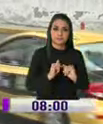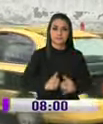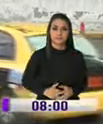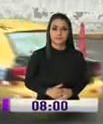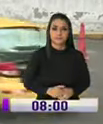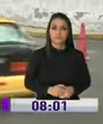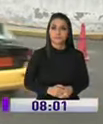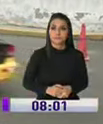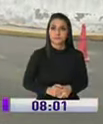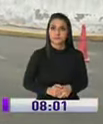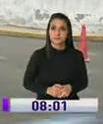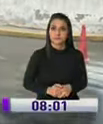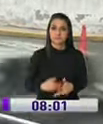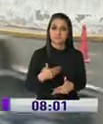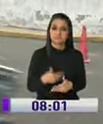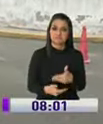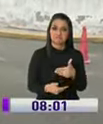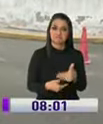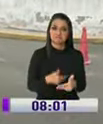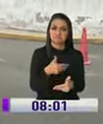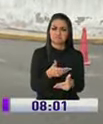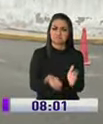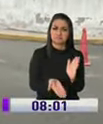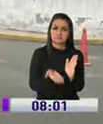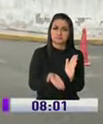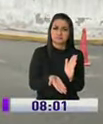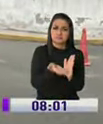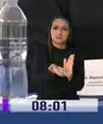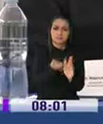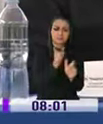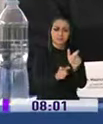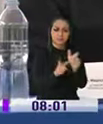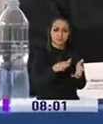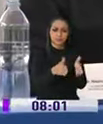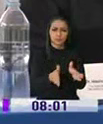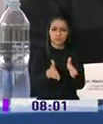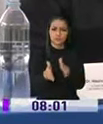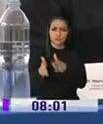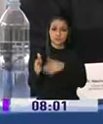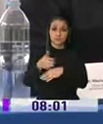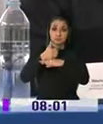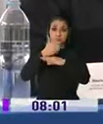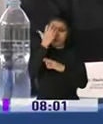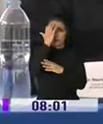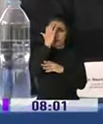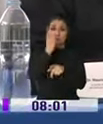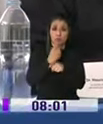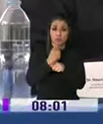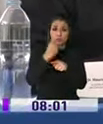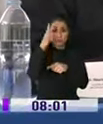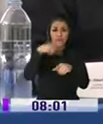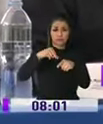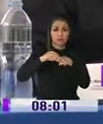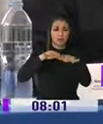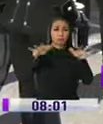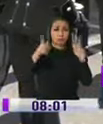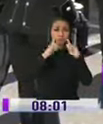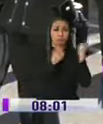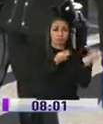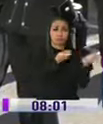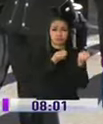Conforme avanzan las horas y los días, las cifras siguen en aumento, lo que preocupa a las autoridades, quienes han dispuesto un operativo a nivel nacional para frenar los